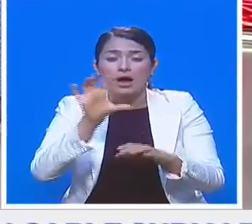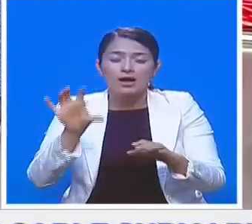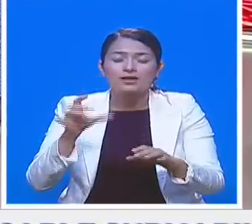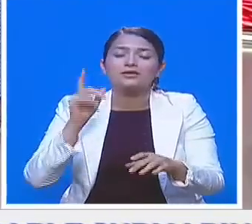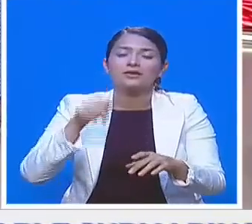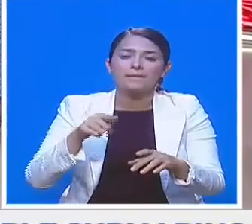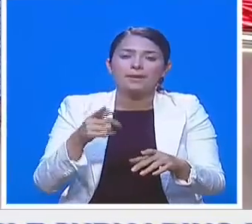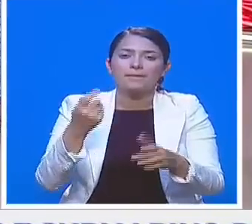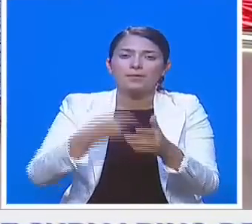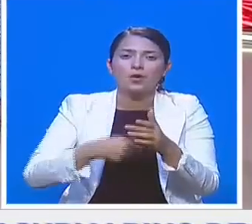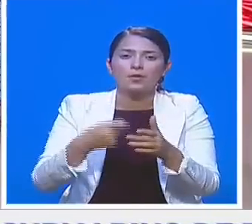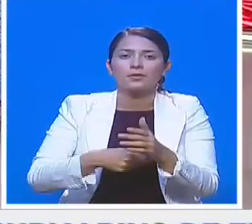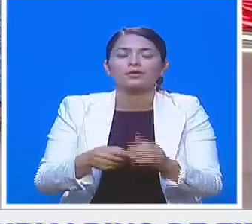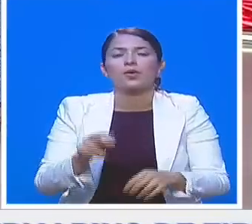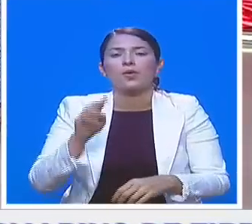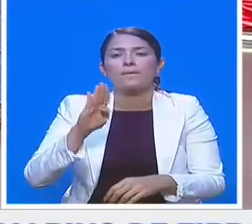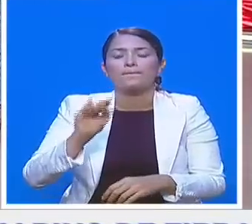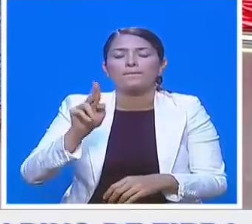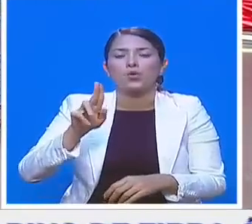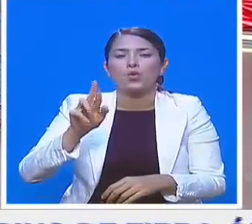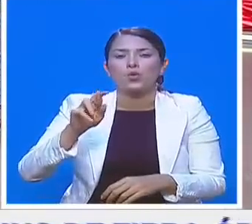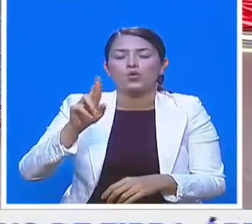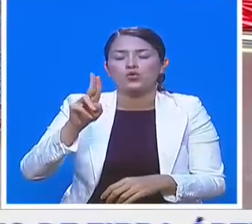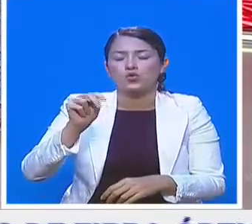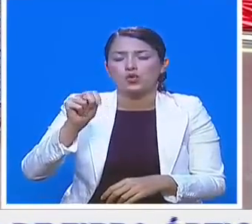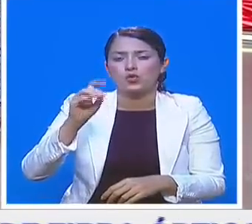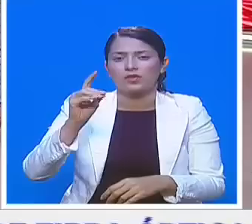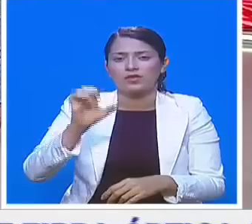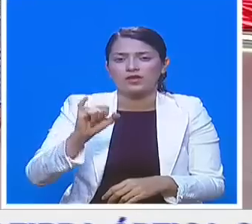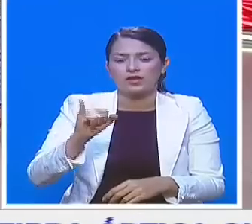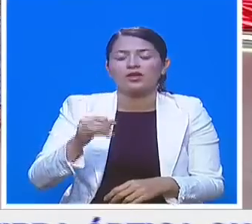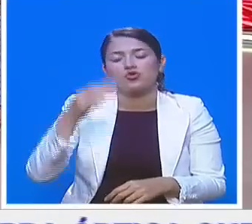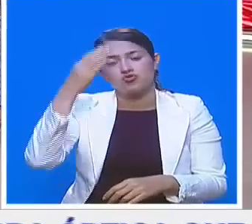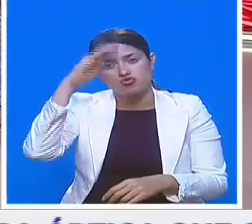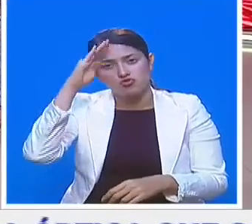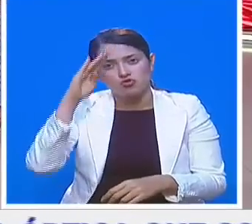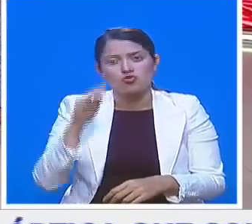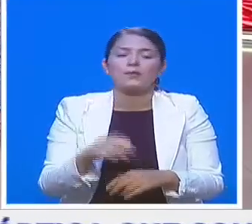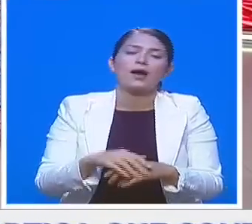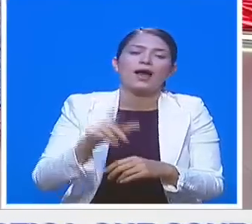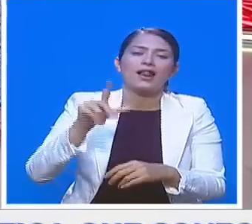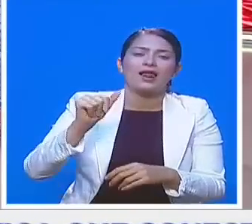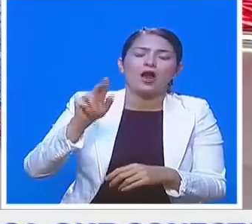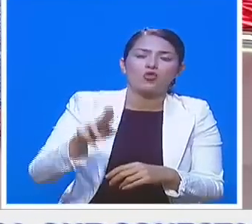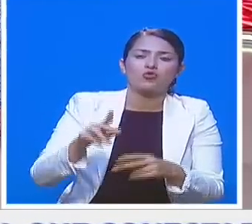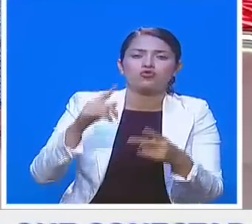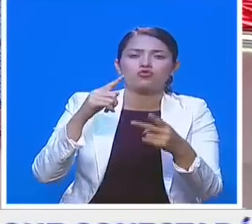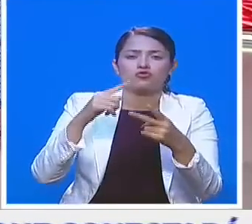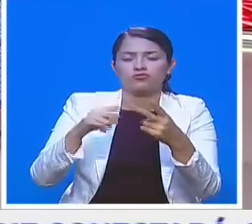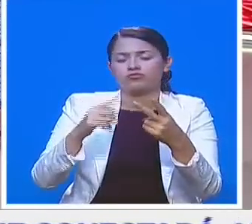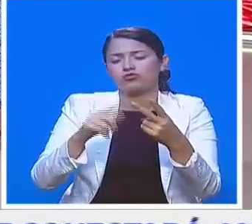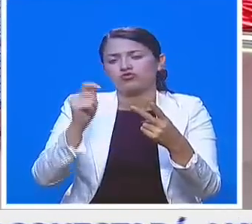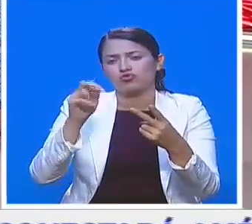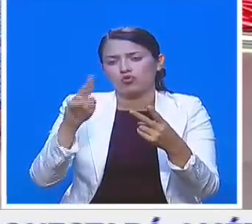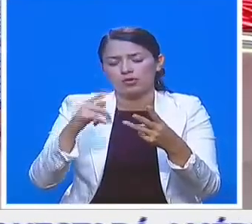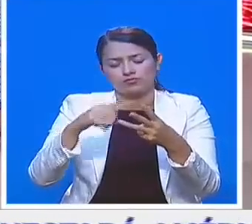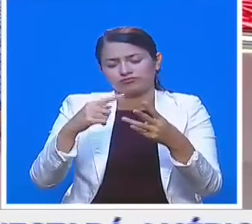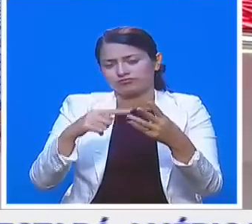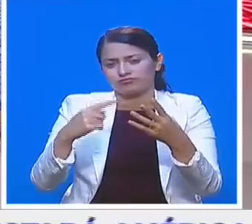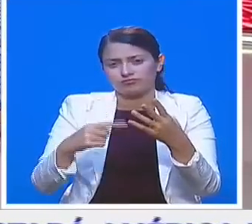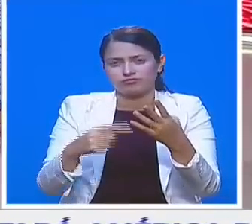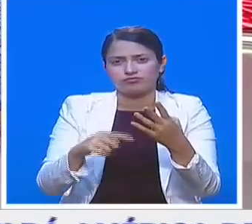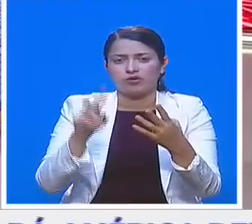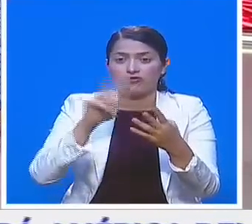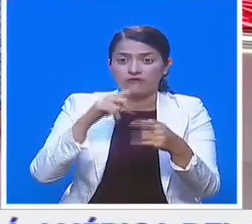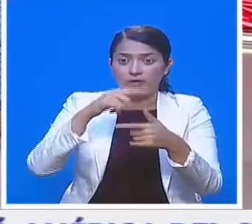orden: Burundi, Cuba, Laos, Sierra Leona, Togo, Turkmenistán, mientras que la